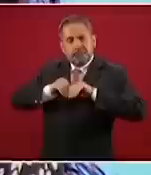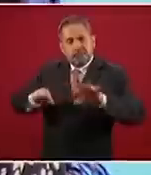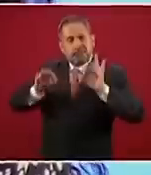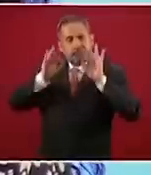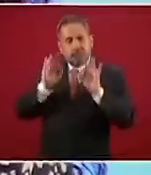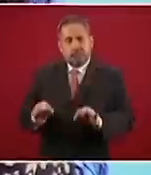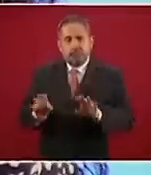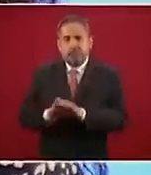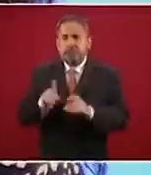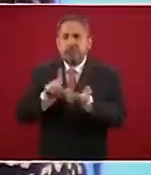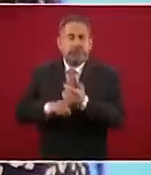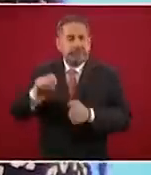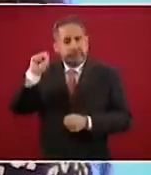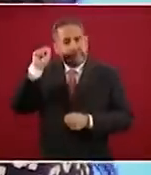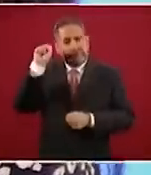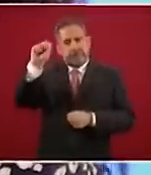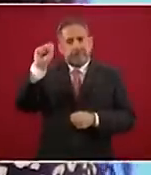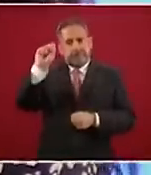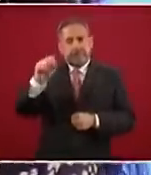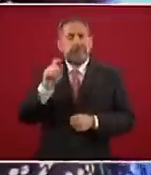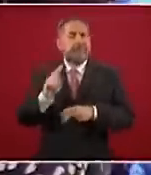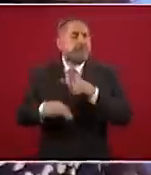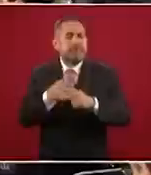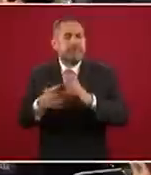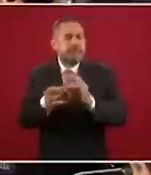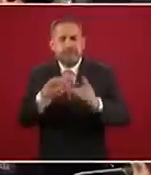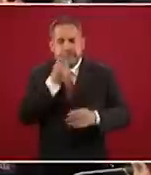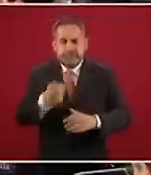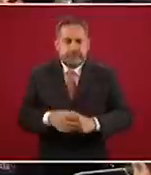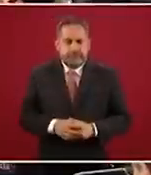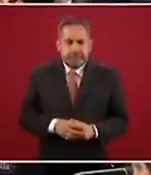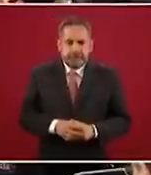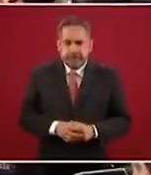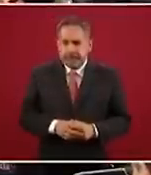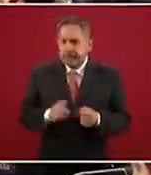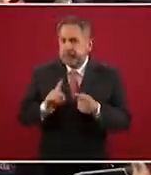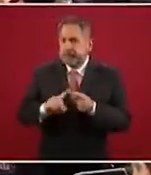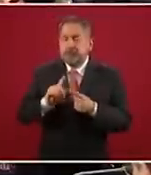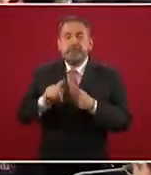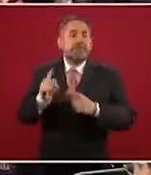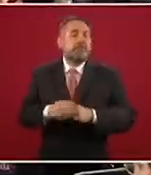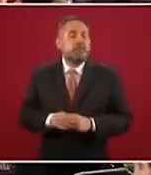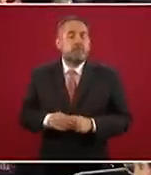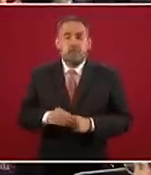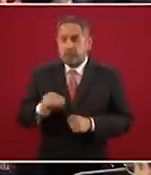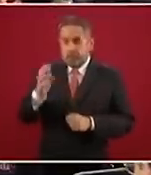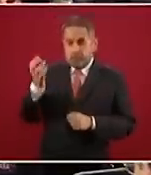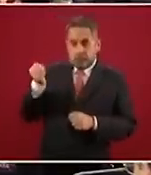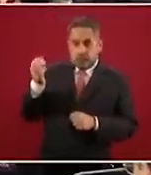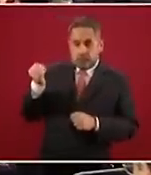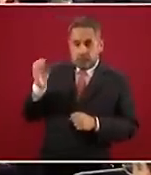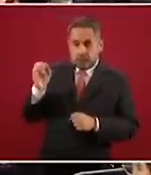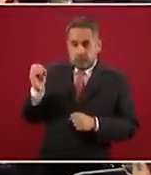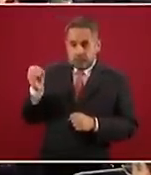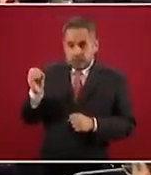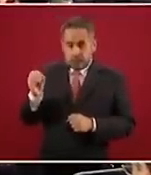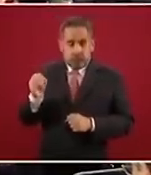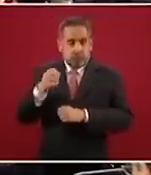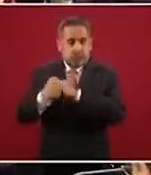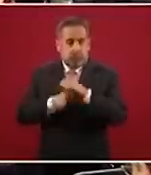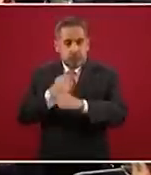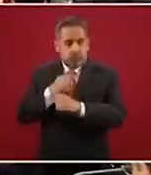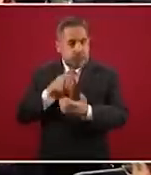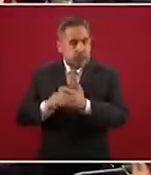al sindicato lo siguiente. Lo primero es que el 9 de octubre